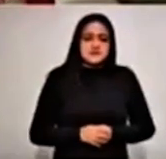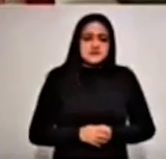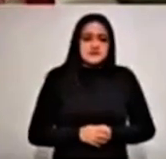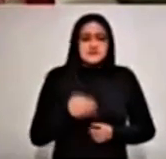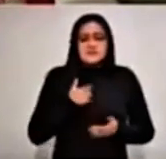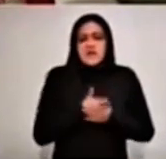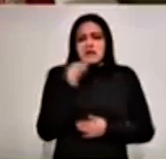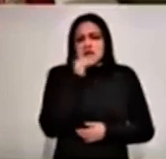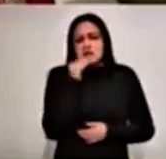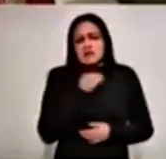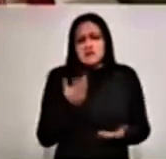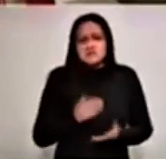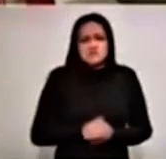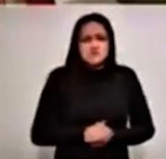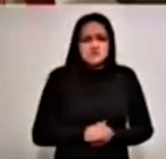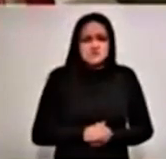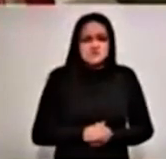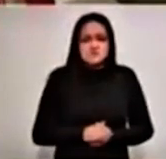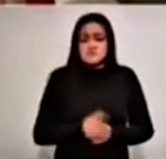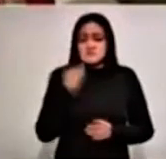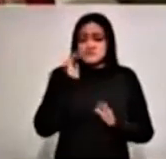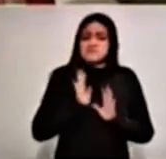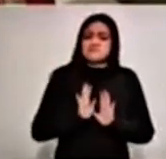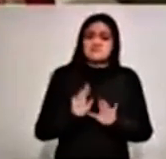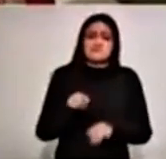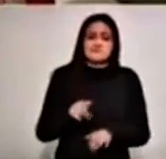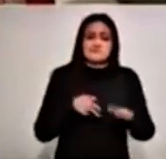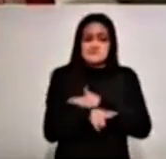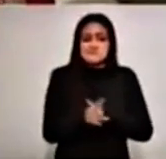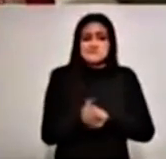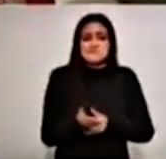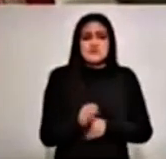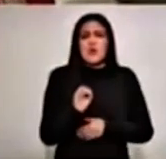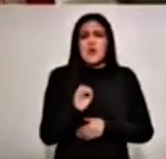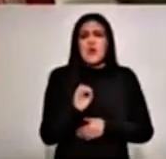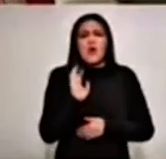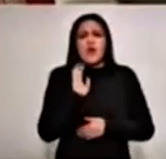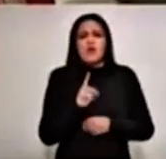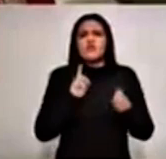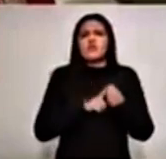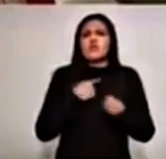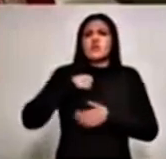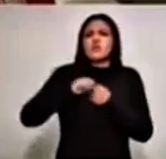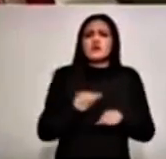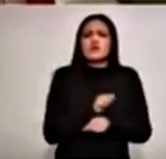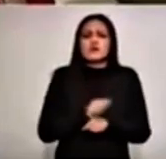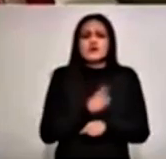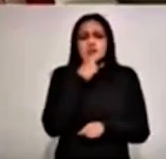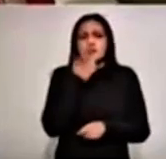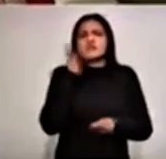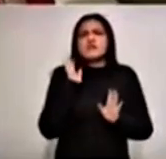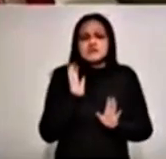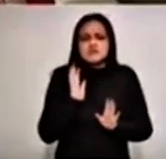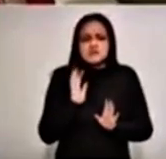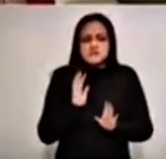Y no pago nada. Y ahí lo dejaron. O, oye, ¿dónde puedo guardar mi coche? Le decían a